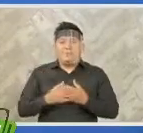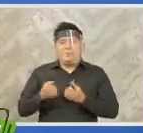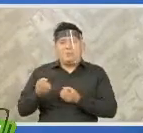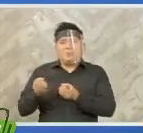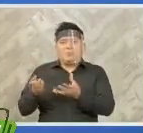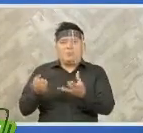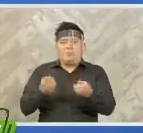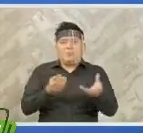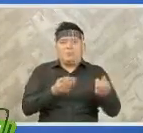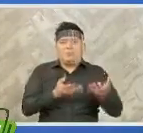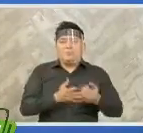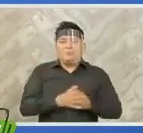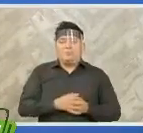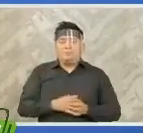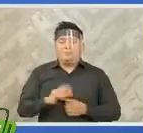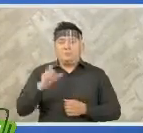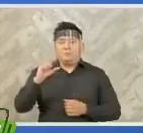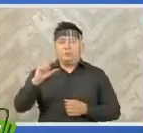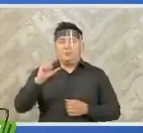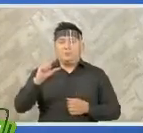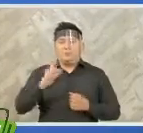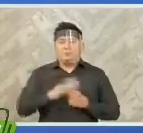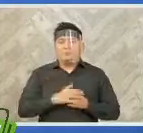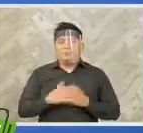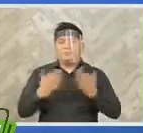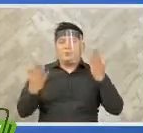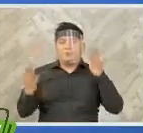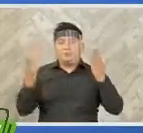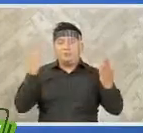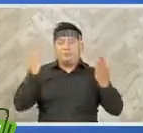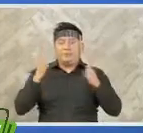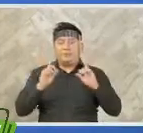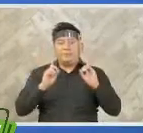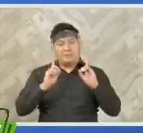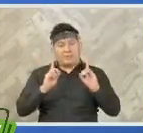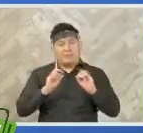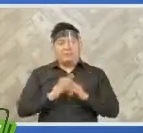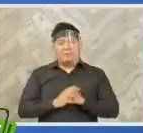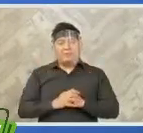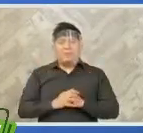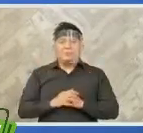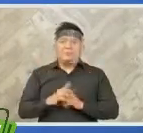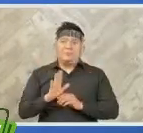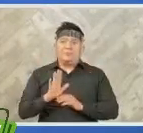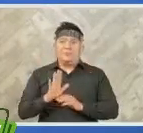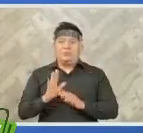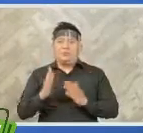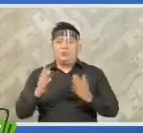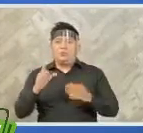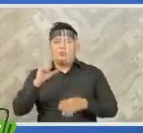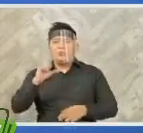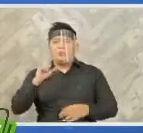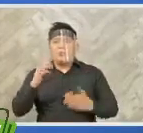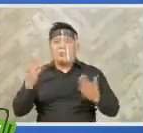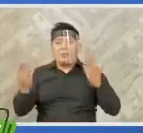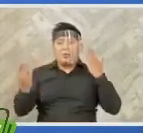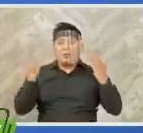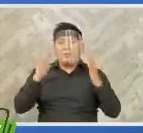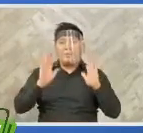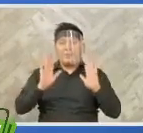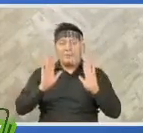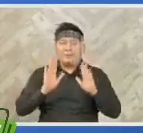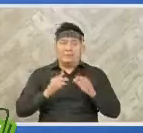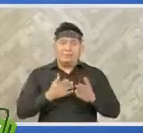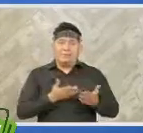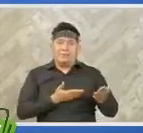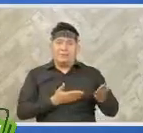programa Cúcuta Rural. Pero antes de ir a hablar de Cúcuta Rural, quiero darle la oportunidad a Juan Diego